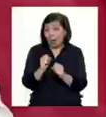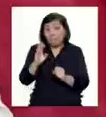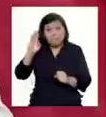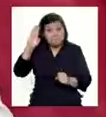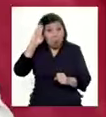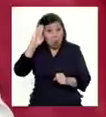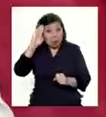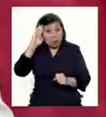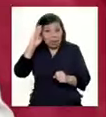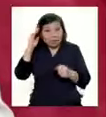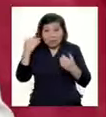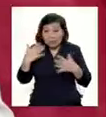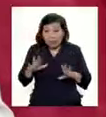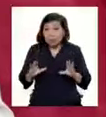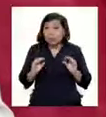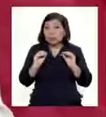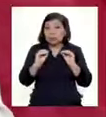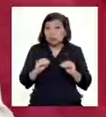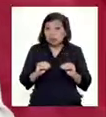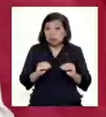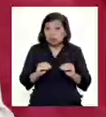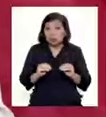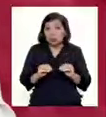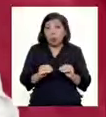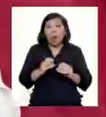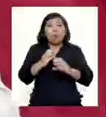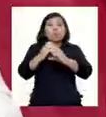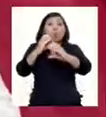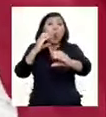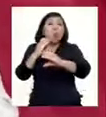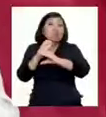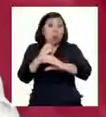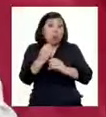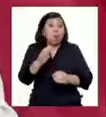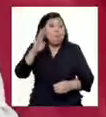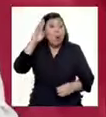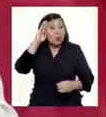Policía Nacional del Perú ha proporcionado el acceso a sus buses, estamos